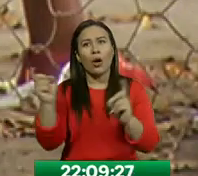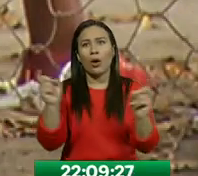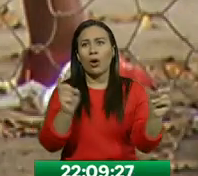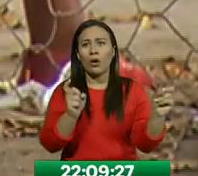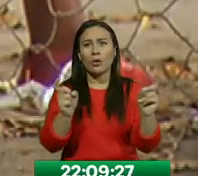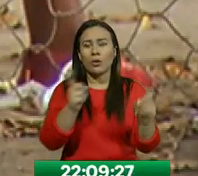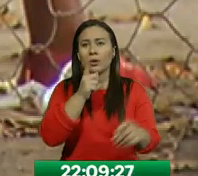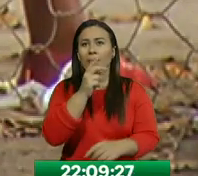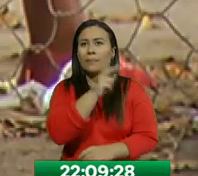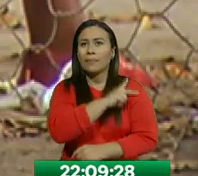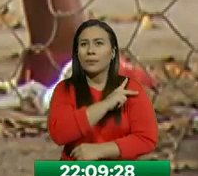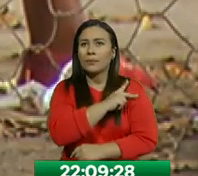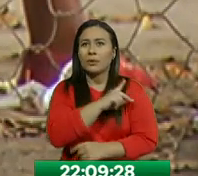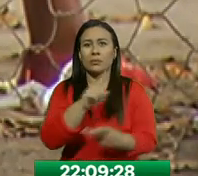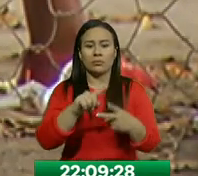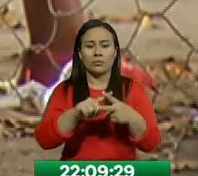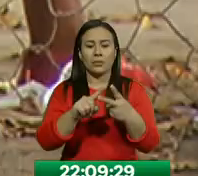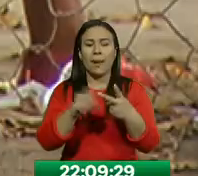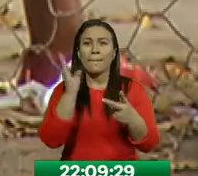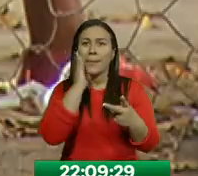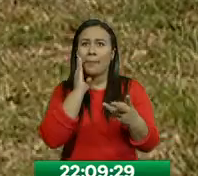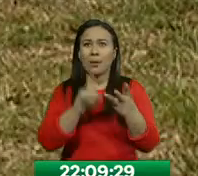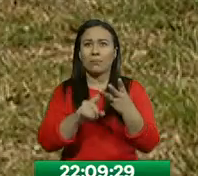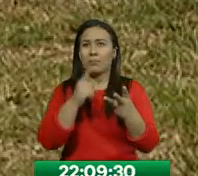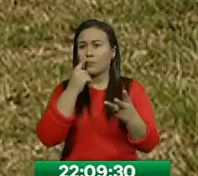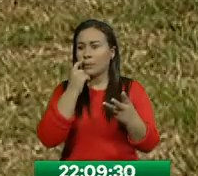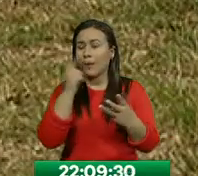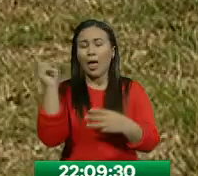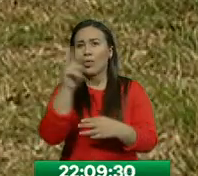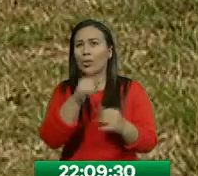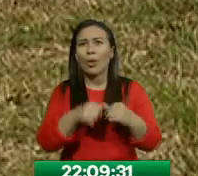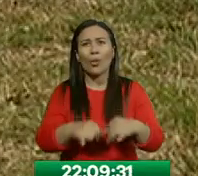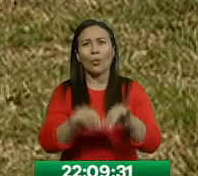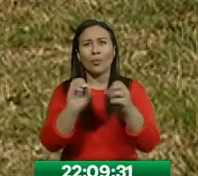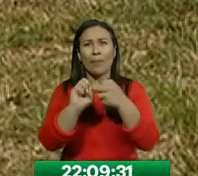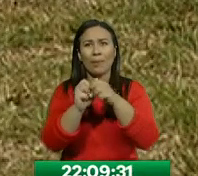¿no? Porque dentro de una seguridad y para no tener estos problemas,